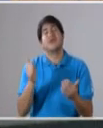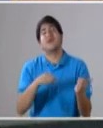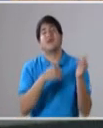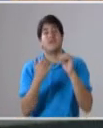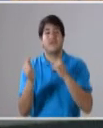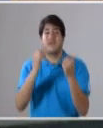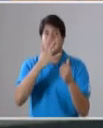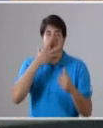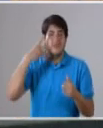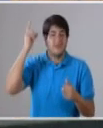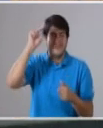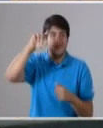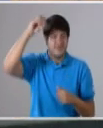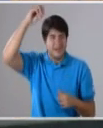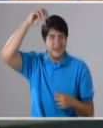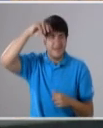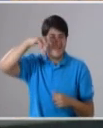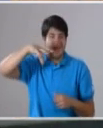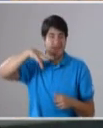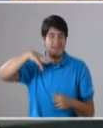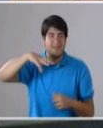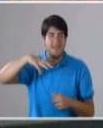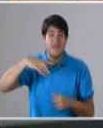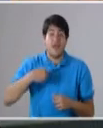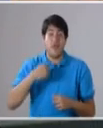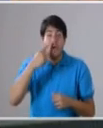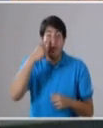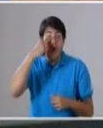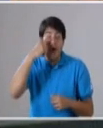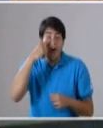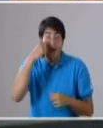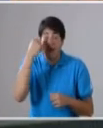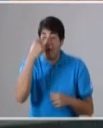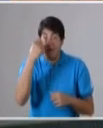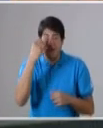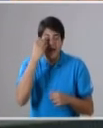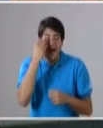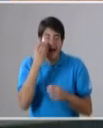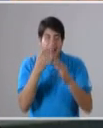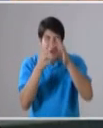La lagrimona que se quería salir, pero yo la sostenía así porque